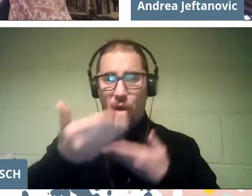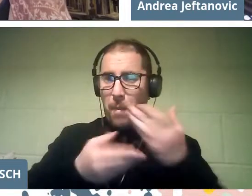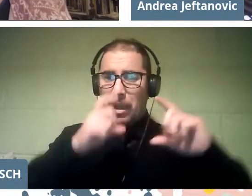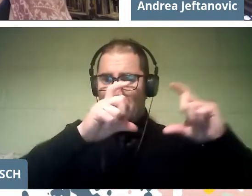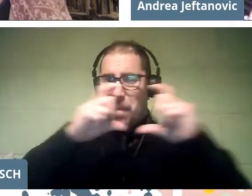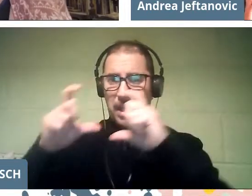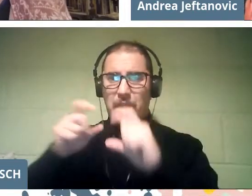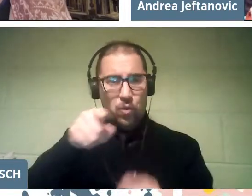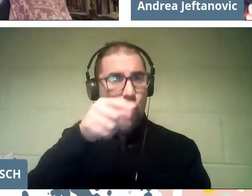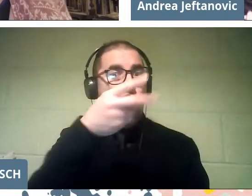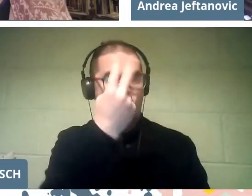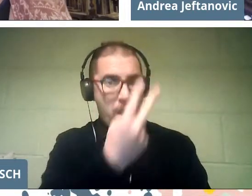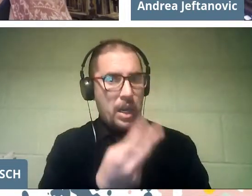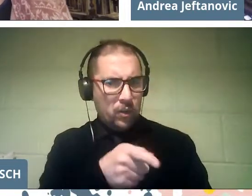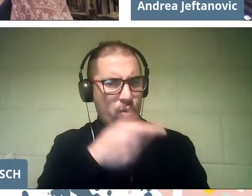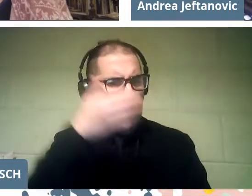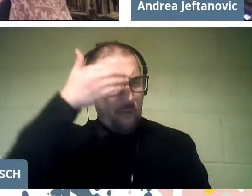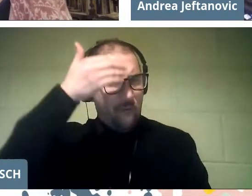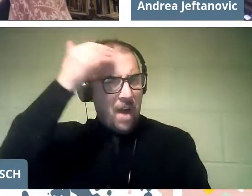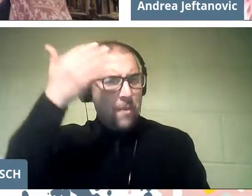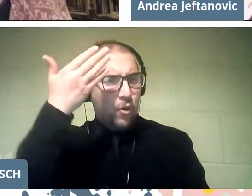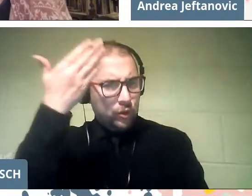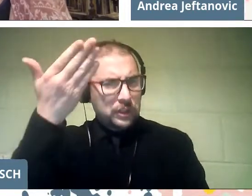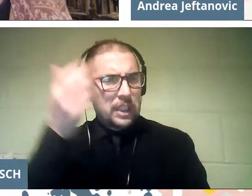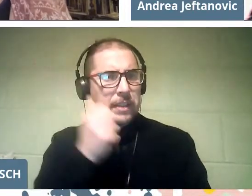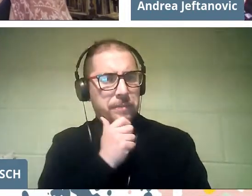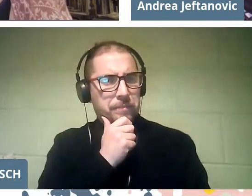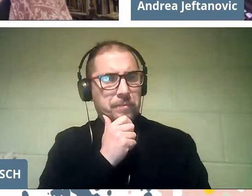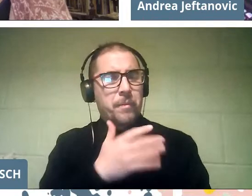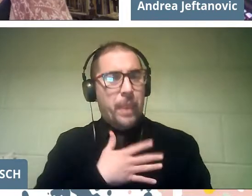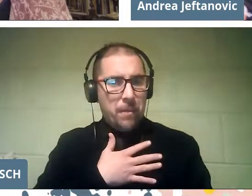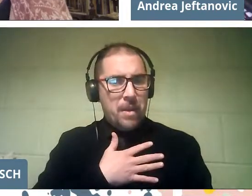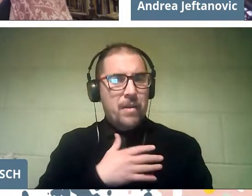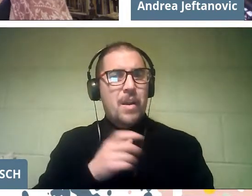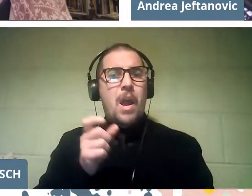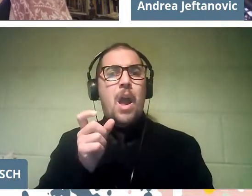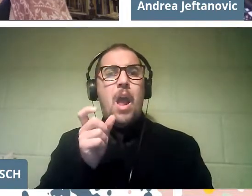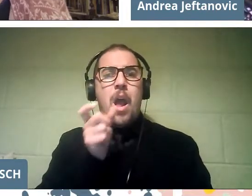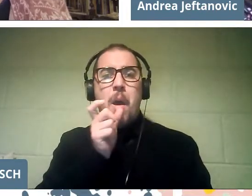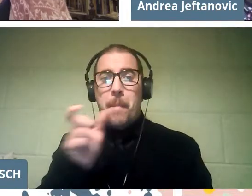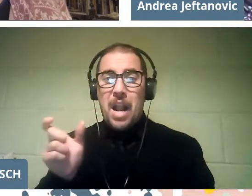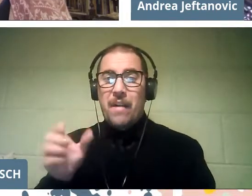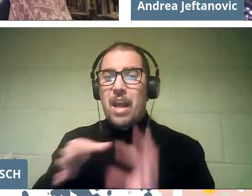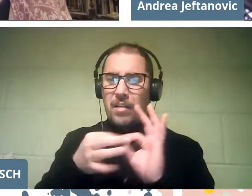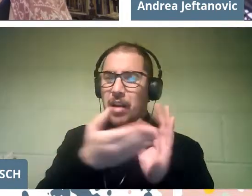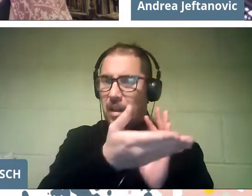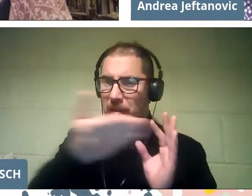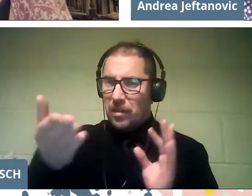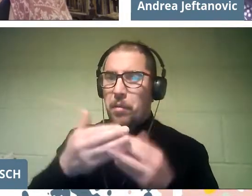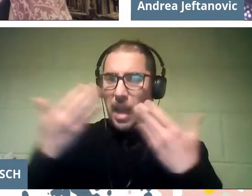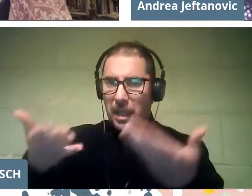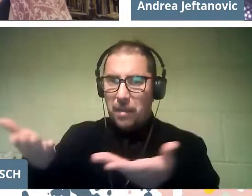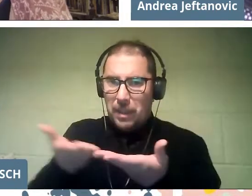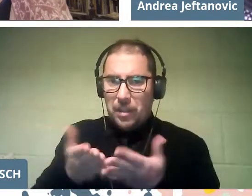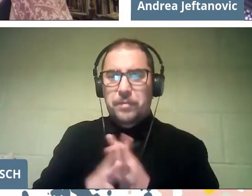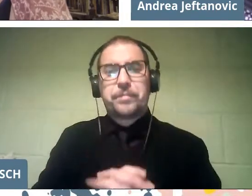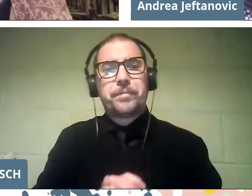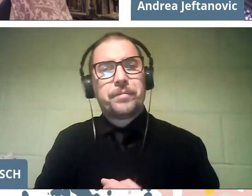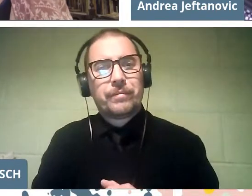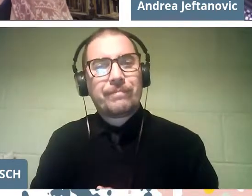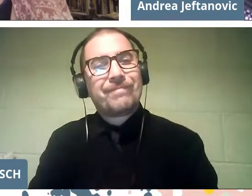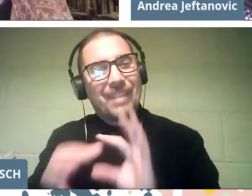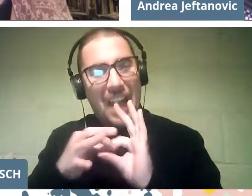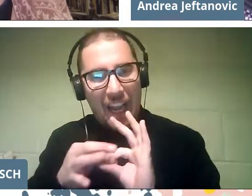una artista que admiro muchísimo y mis palabras de agradecimiento a ustedes, a ti, por esta invitación.